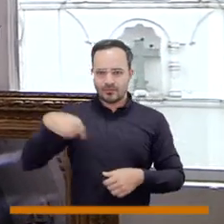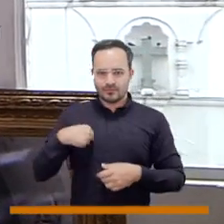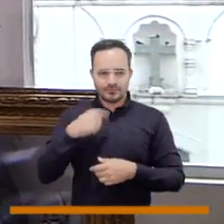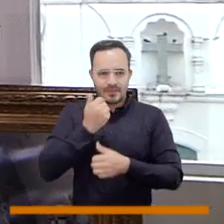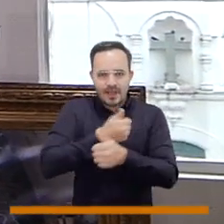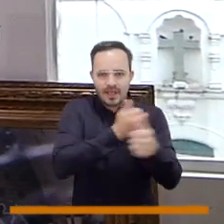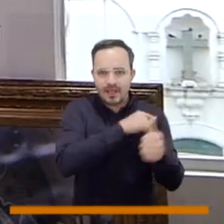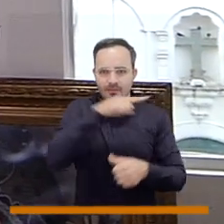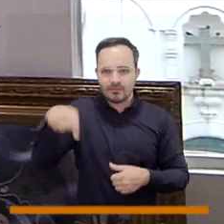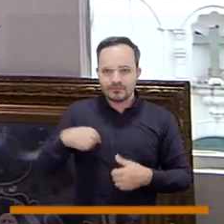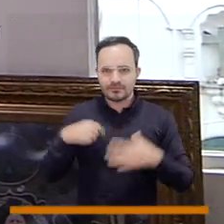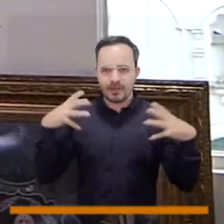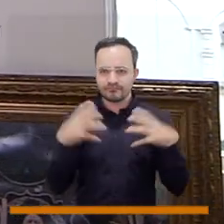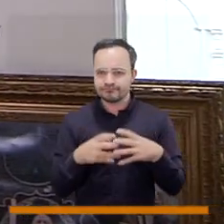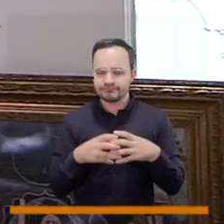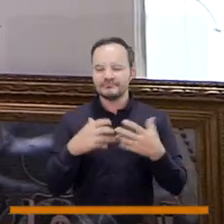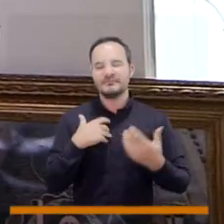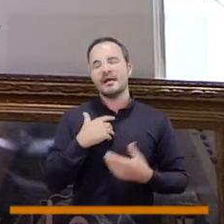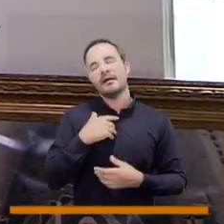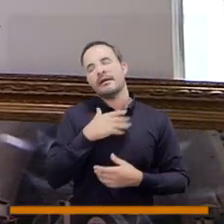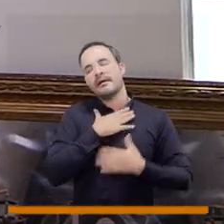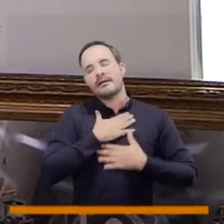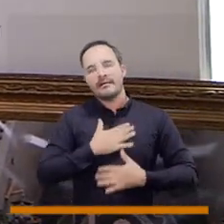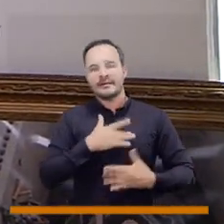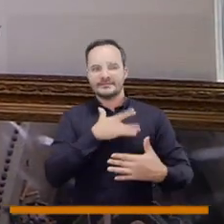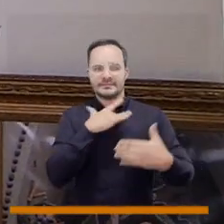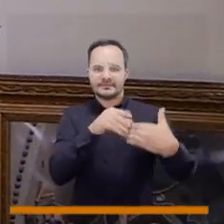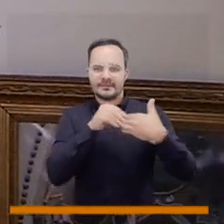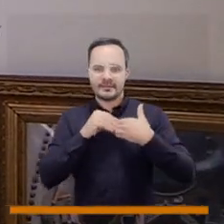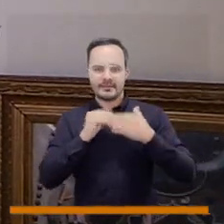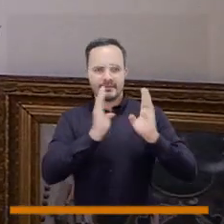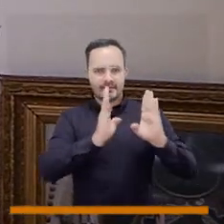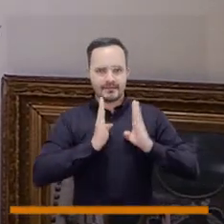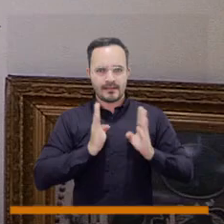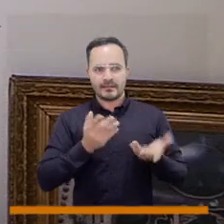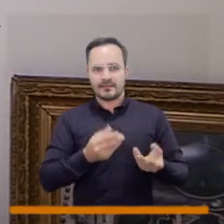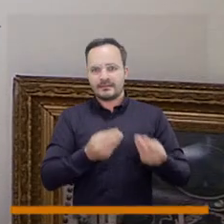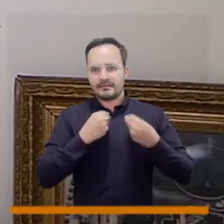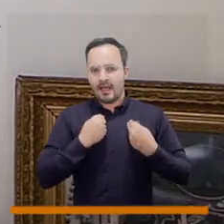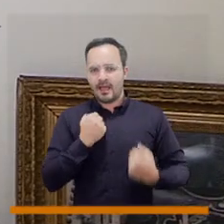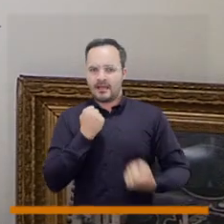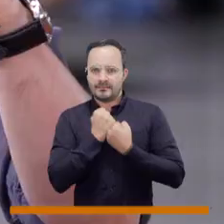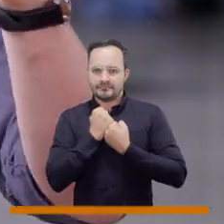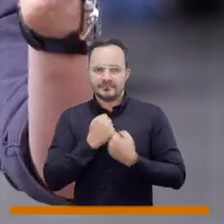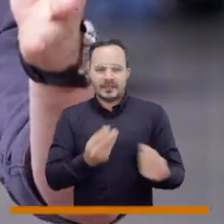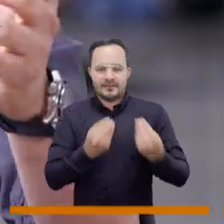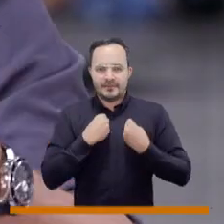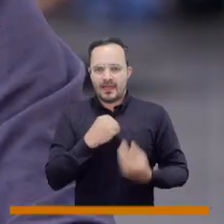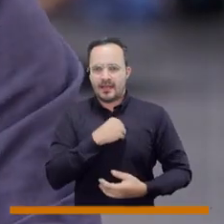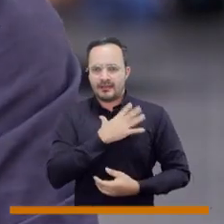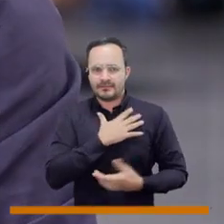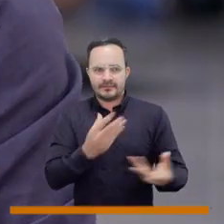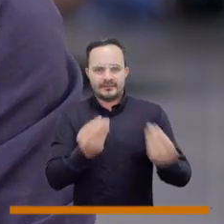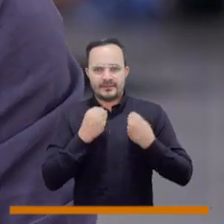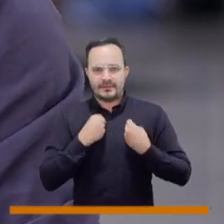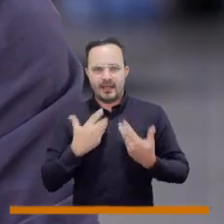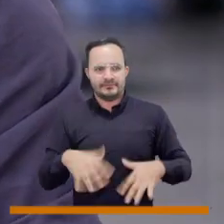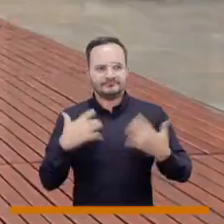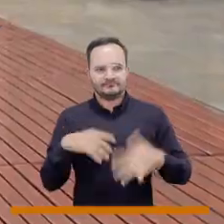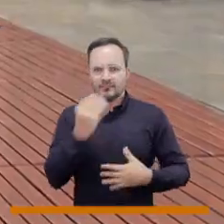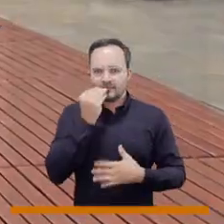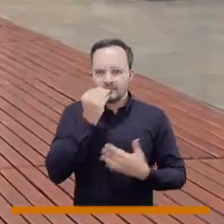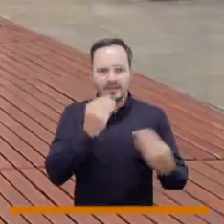iglesia significa aquel que da la mano, aquel que da alimento, aquel que da oportunidad, aquel que